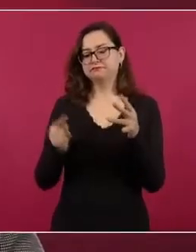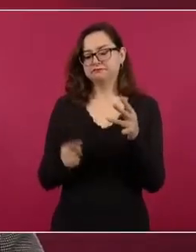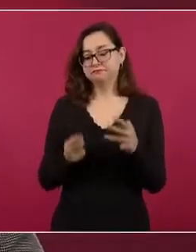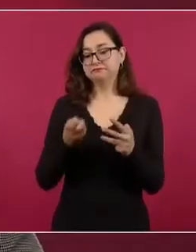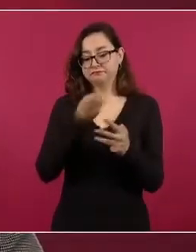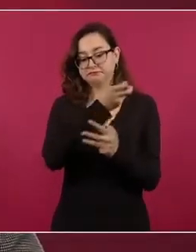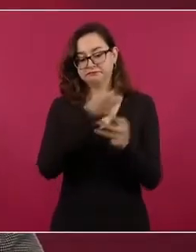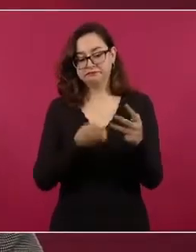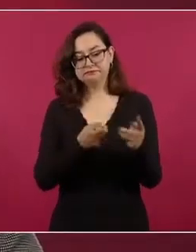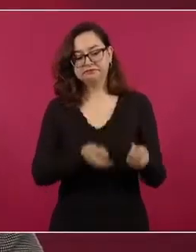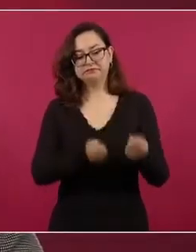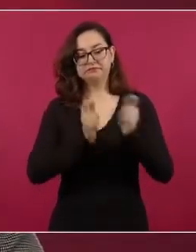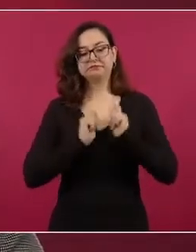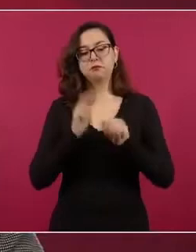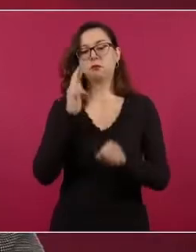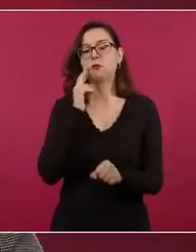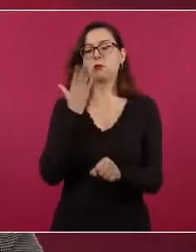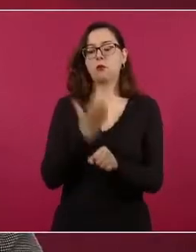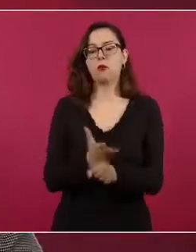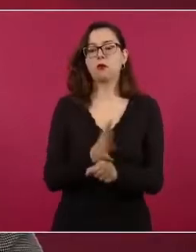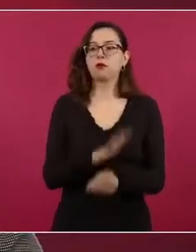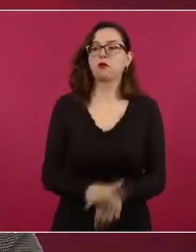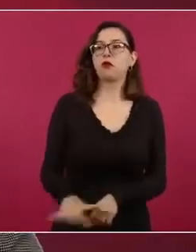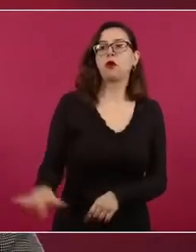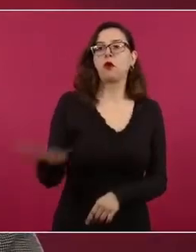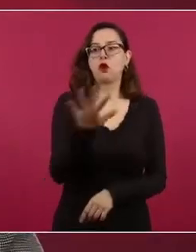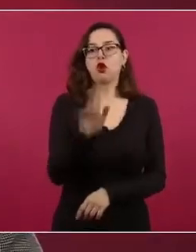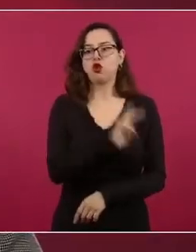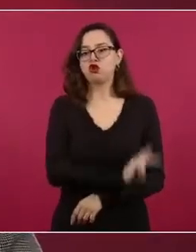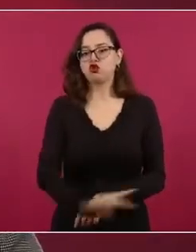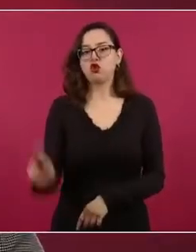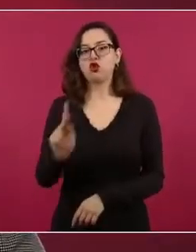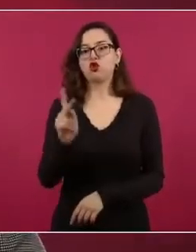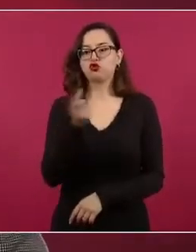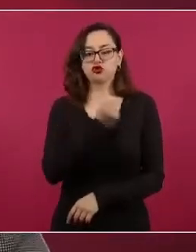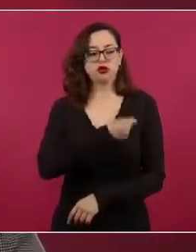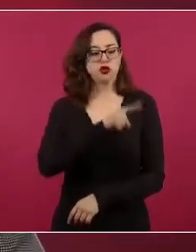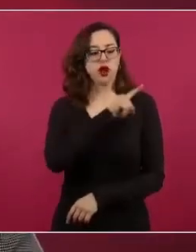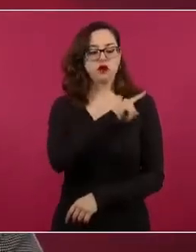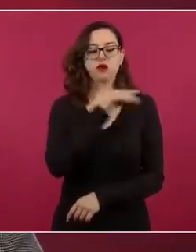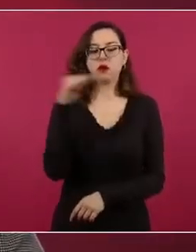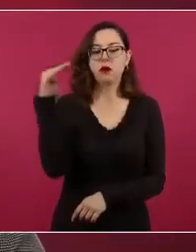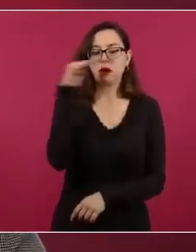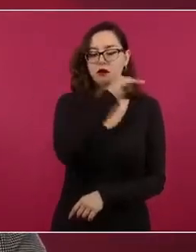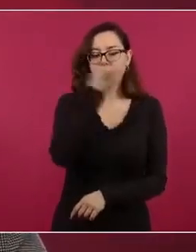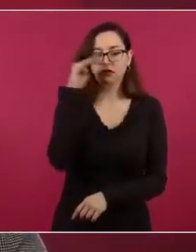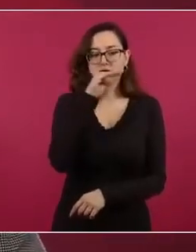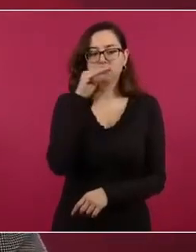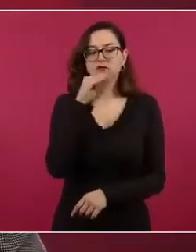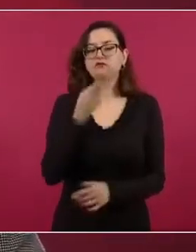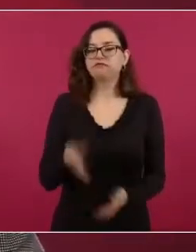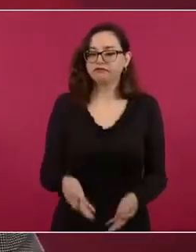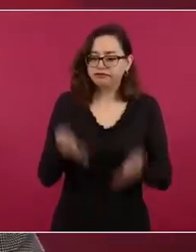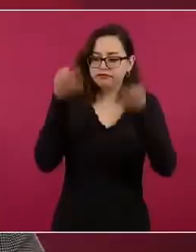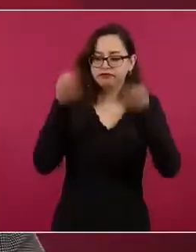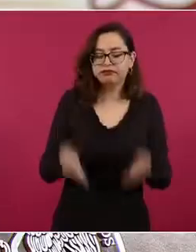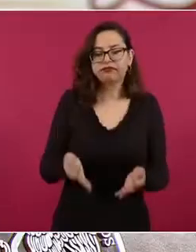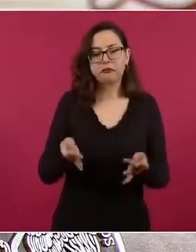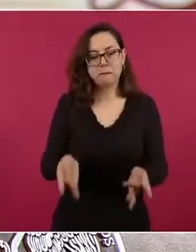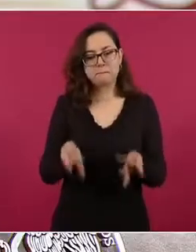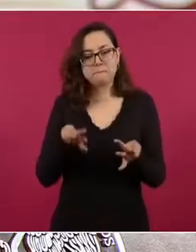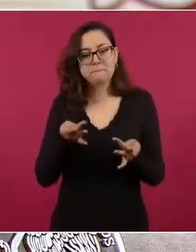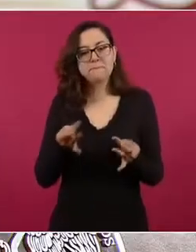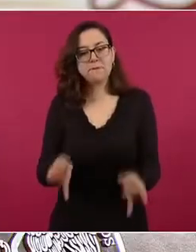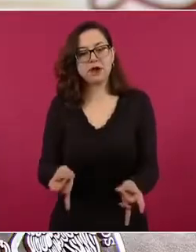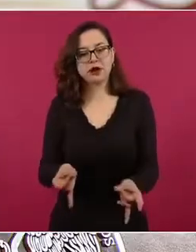ese encargo. Salud para todos, gratuita, universal y de calidad. Y esto es lo que estamos haciendo.